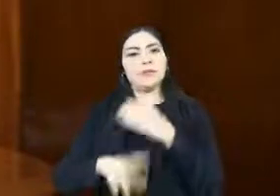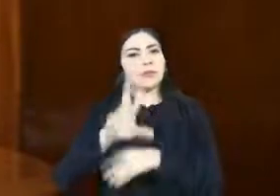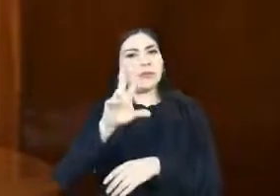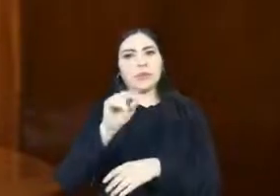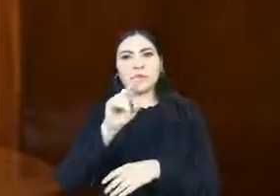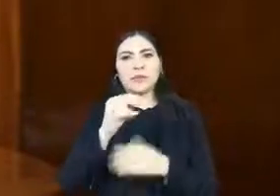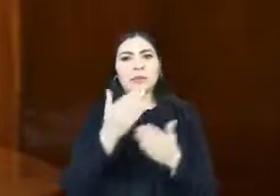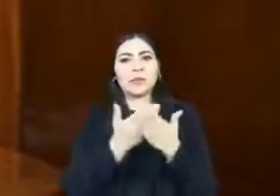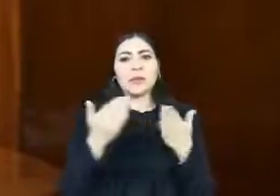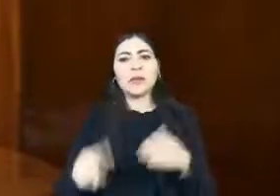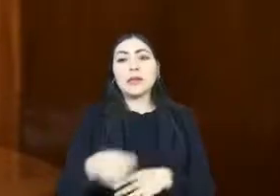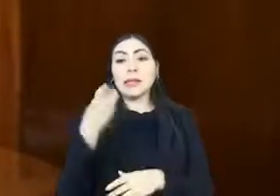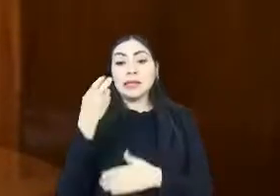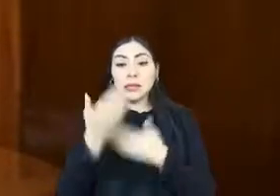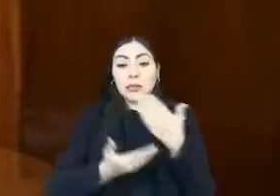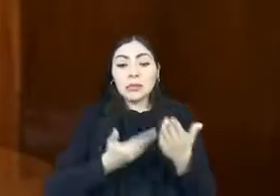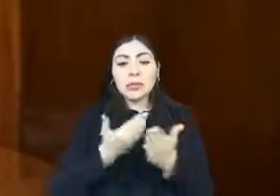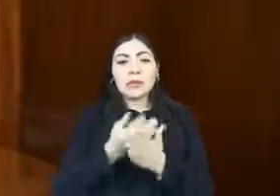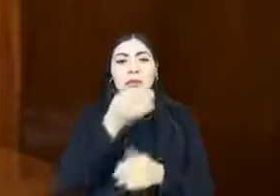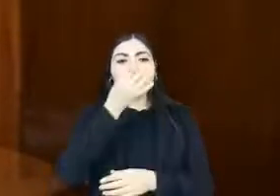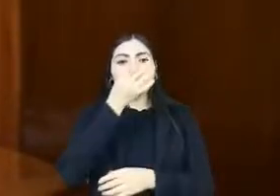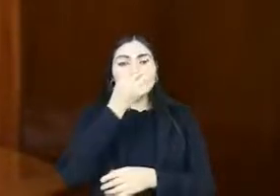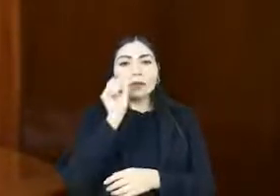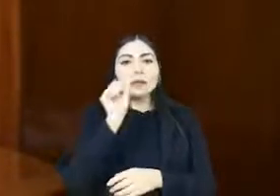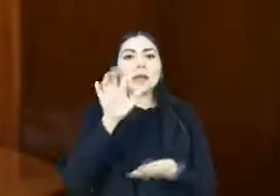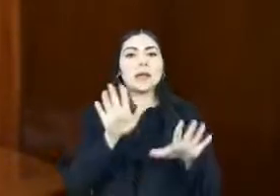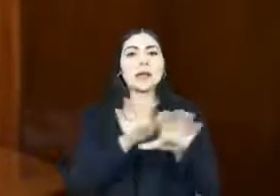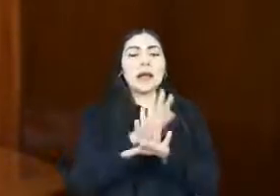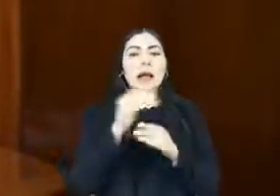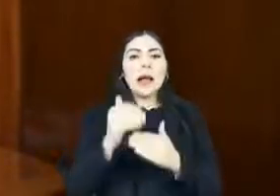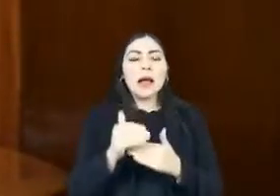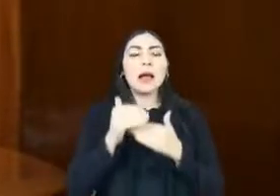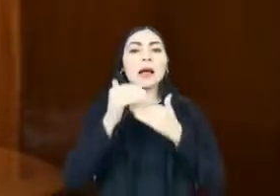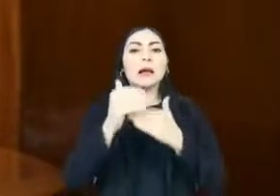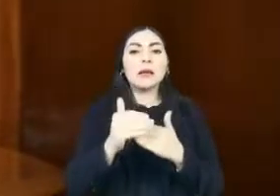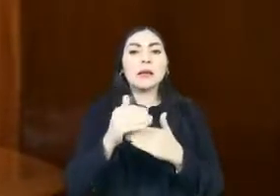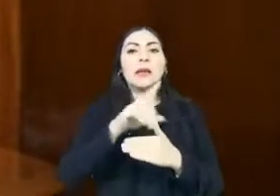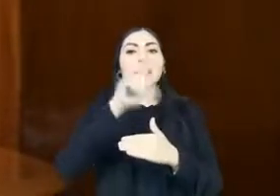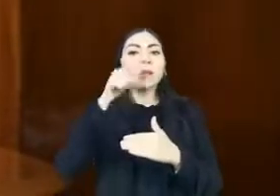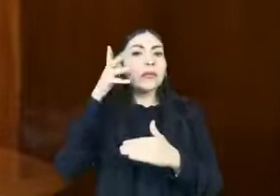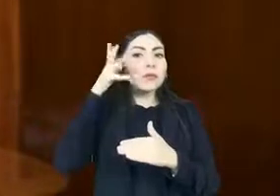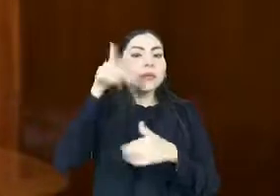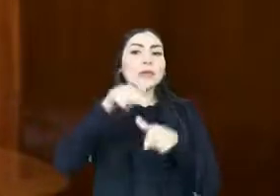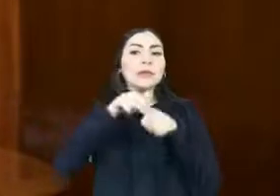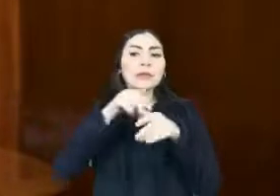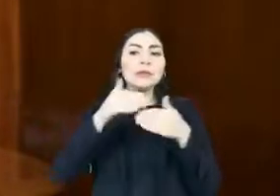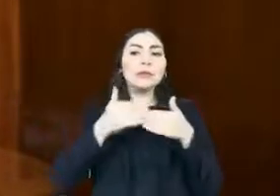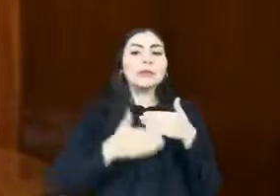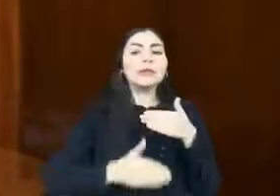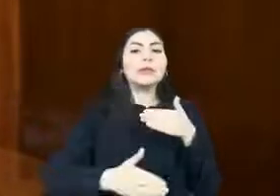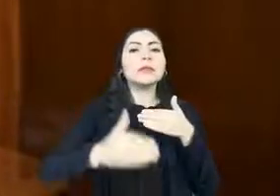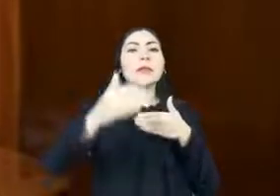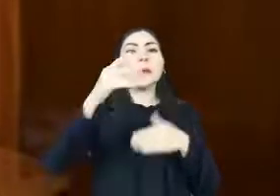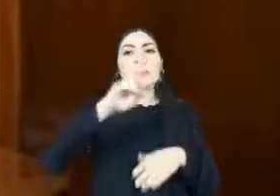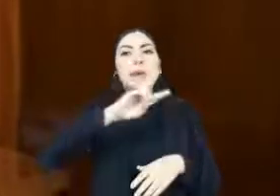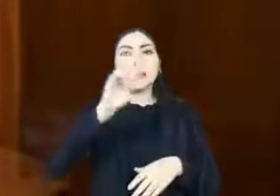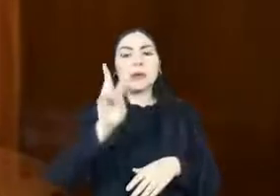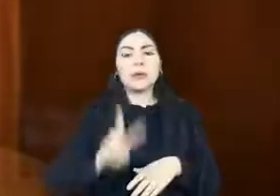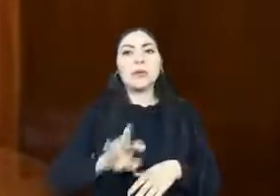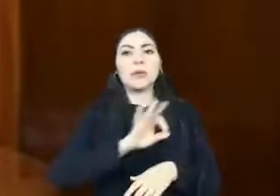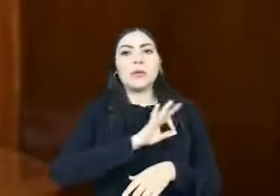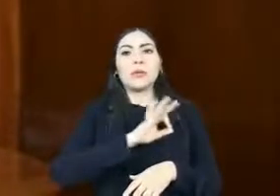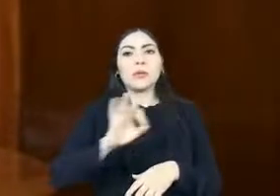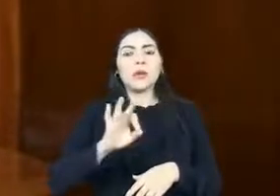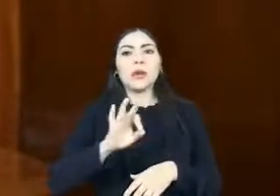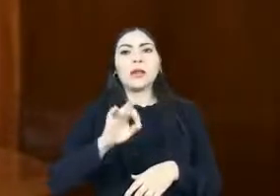de los pequeños pasos que han de dar continuidad para que se consiga Realmente el empoderamiento